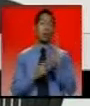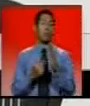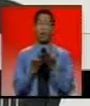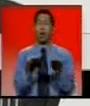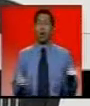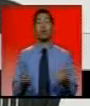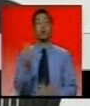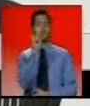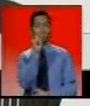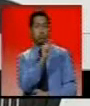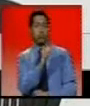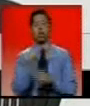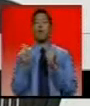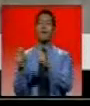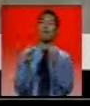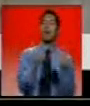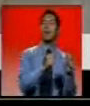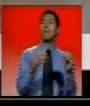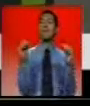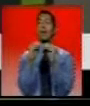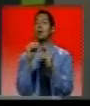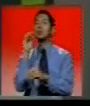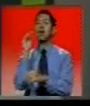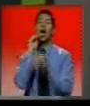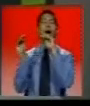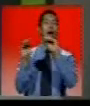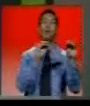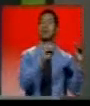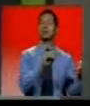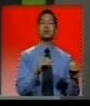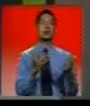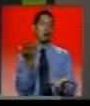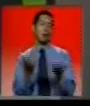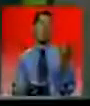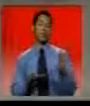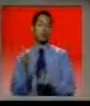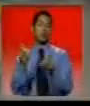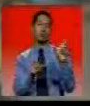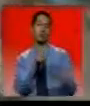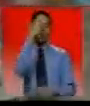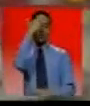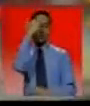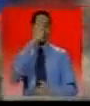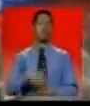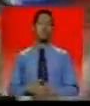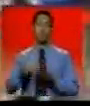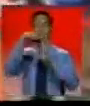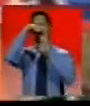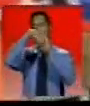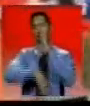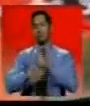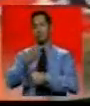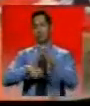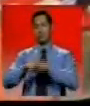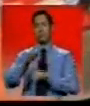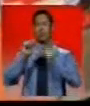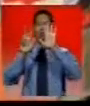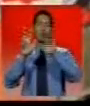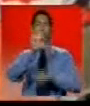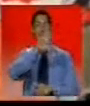incentivos y créditos productivos a más de 1.160 comerciantes de la zona. El monto supera los 11 millones de dólares. En